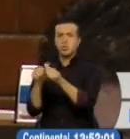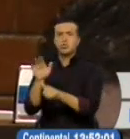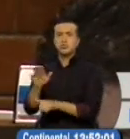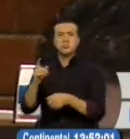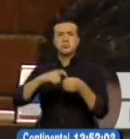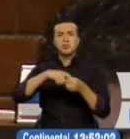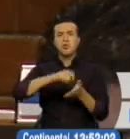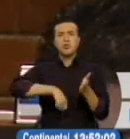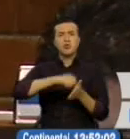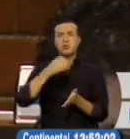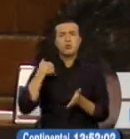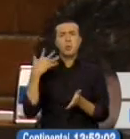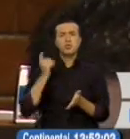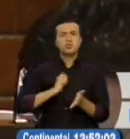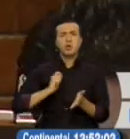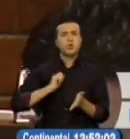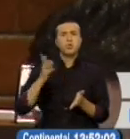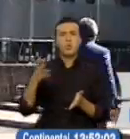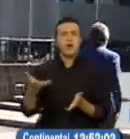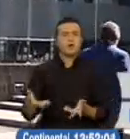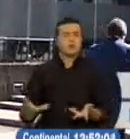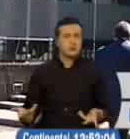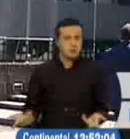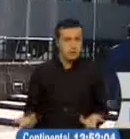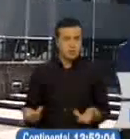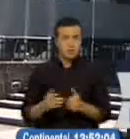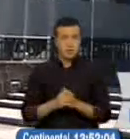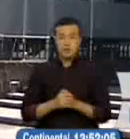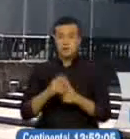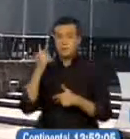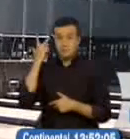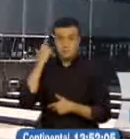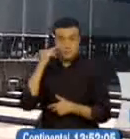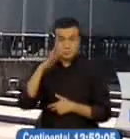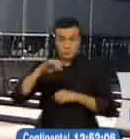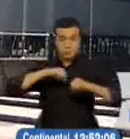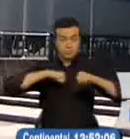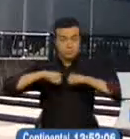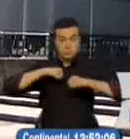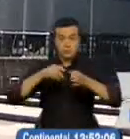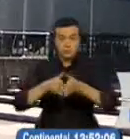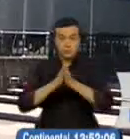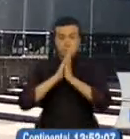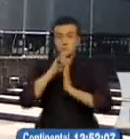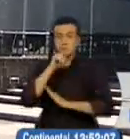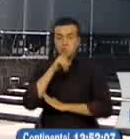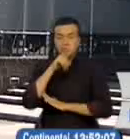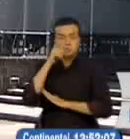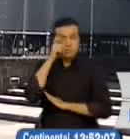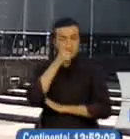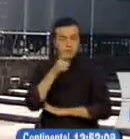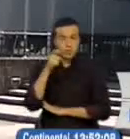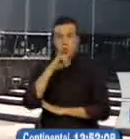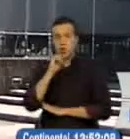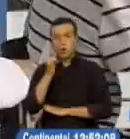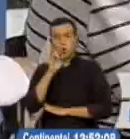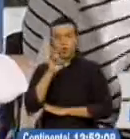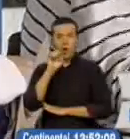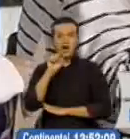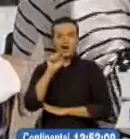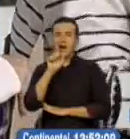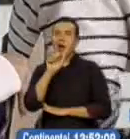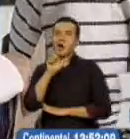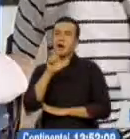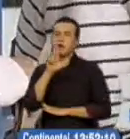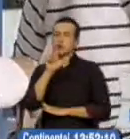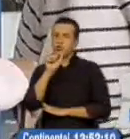es decir, sin una retribución económica. En estos 3 días de diligencia solicitadas por el agente fiscal Juan Carlos Zúñiga,